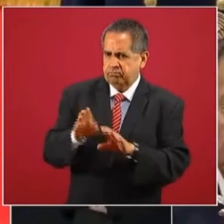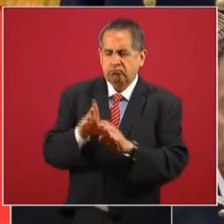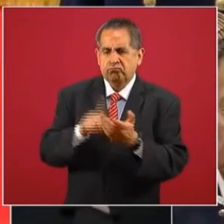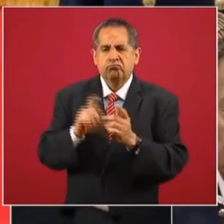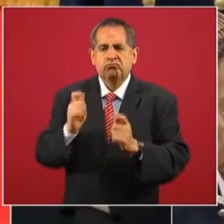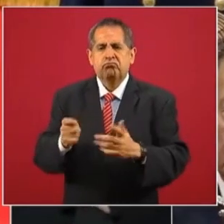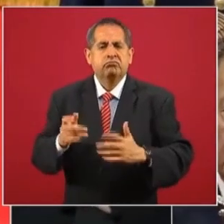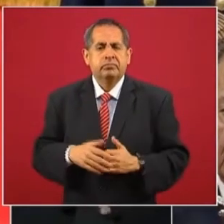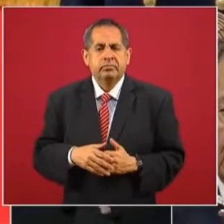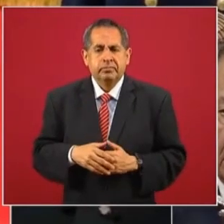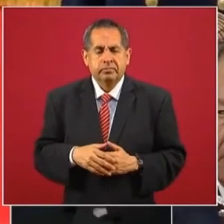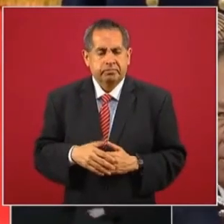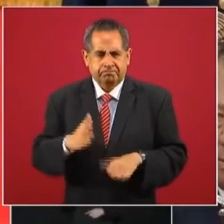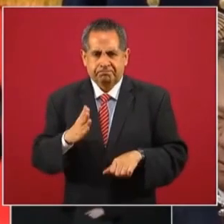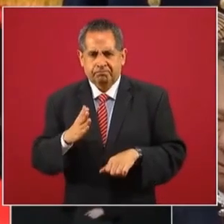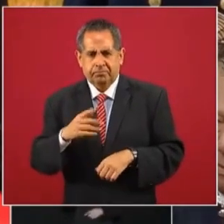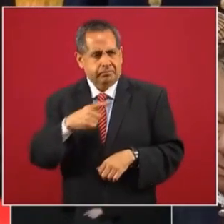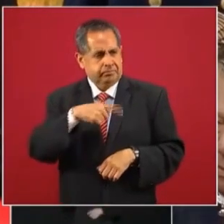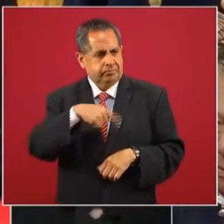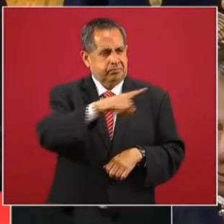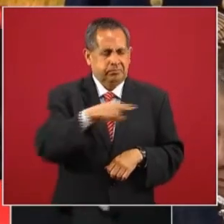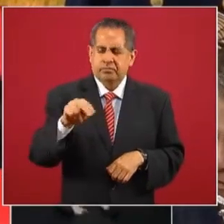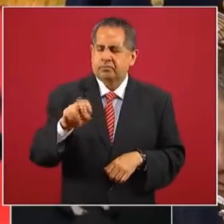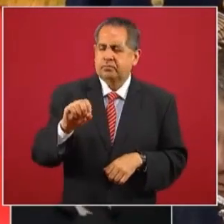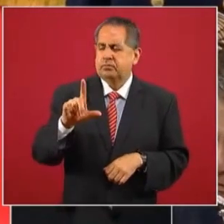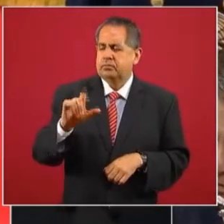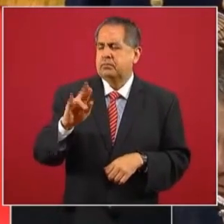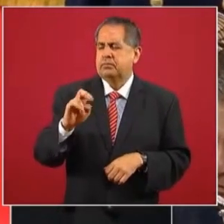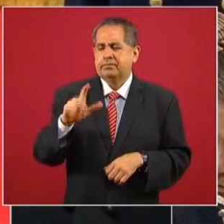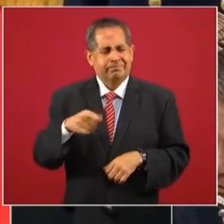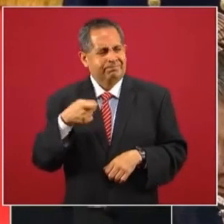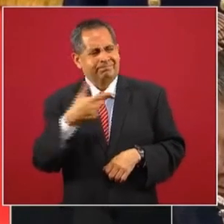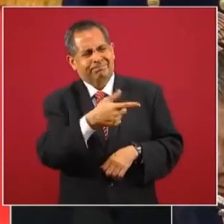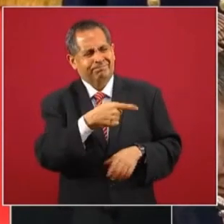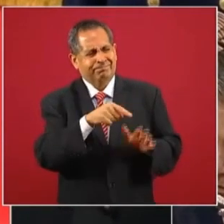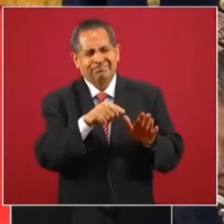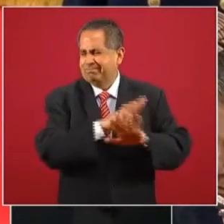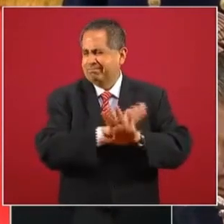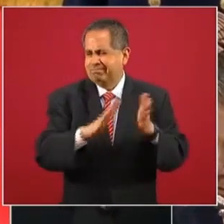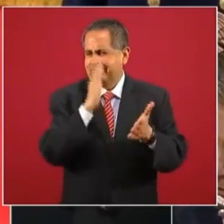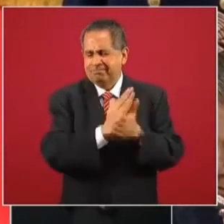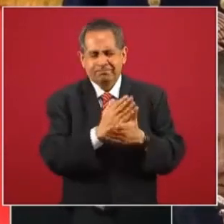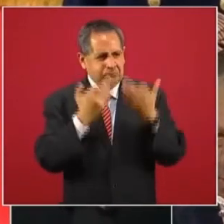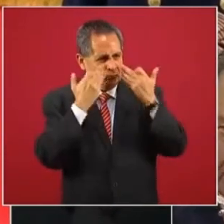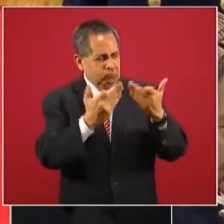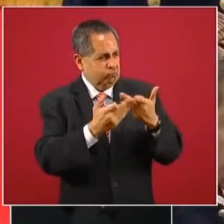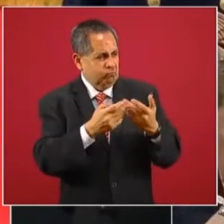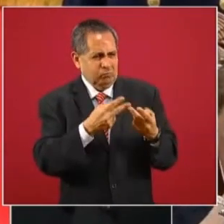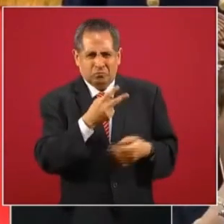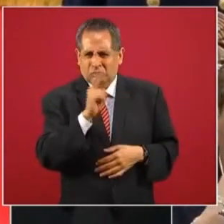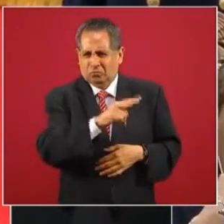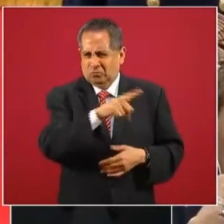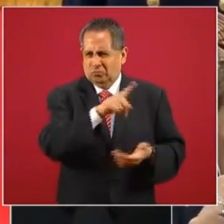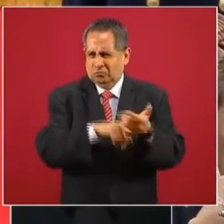eficaz la condena al régimen neoliberal, dejar en claro su manifiesto